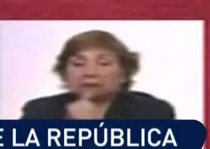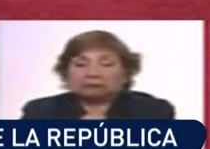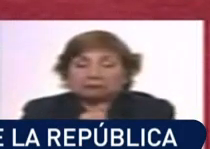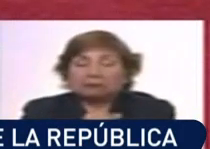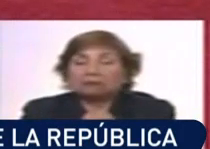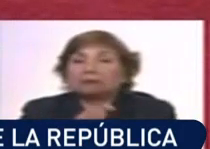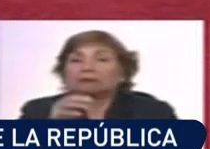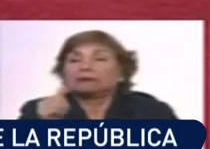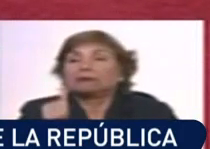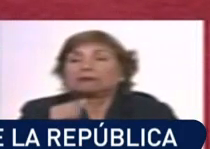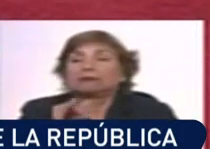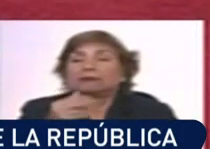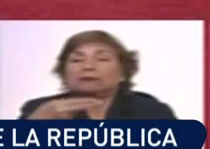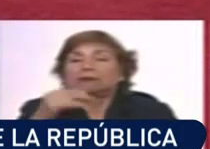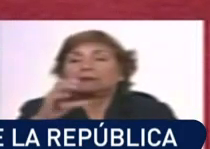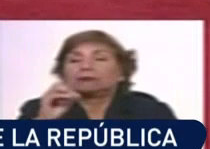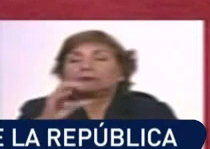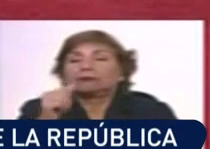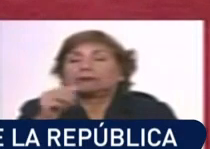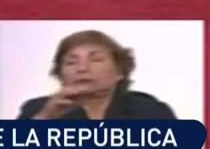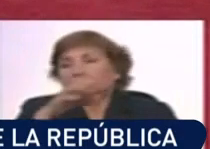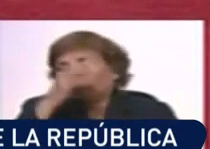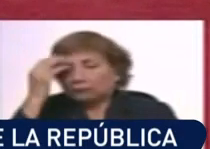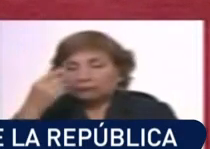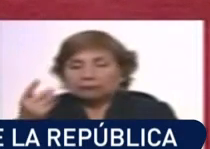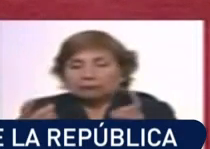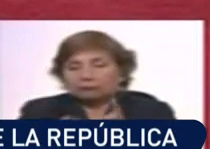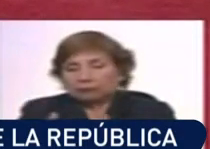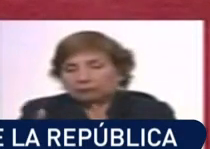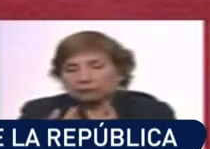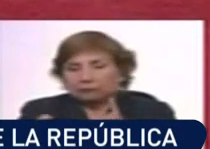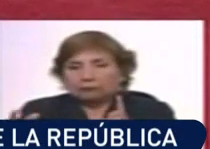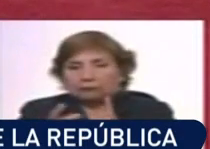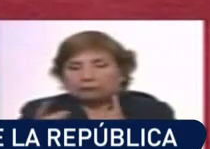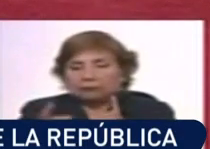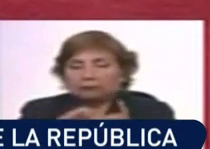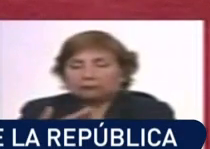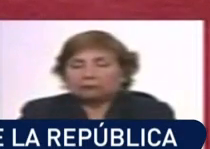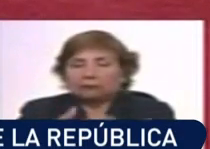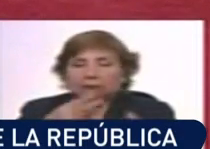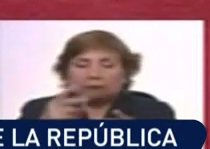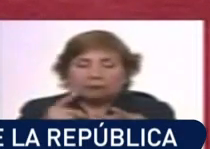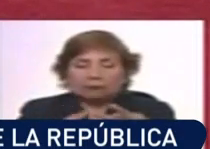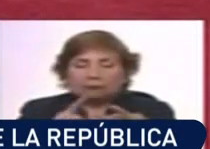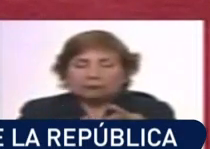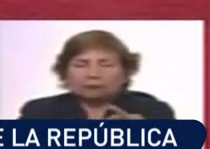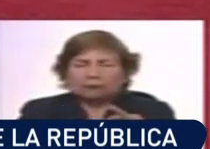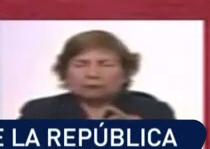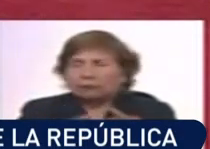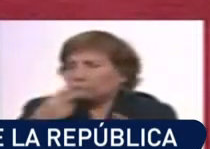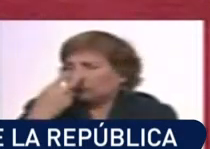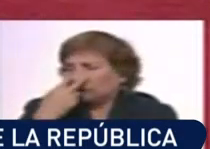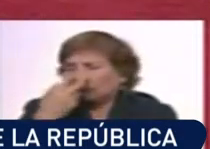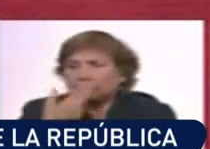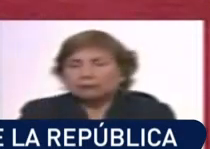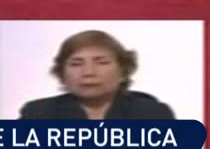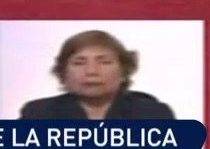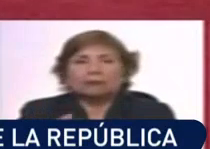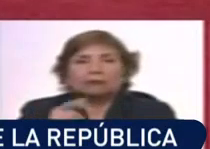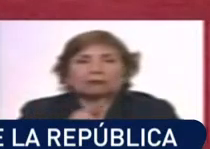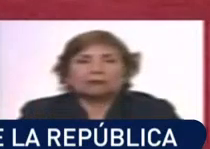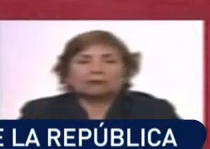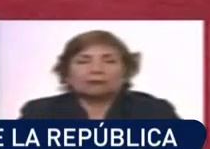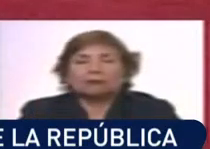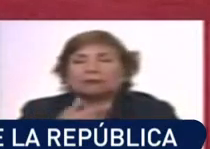del presidente Pedro Castillo y fue quien nos convocó. En la segunda, ahí como podemos ver, en la misma hora